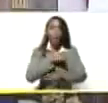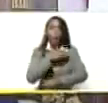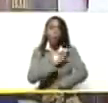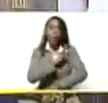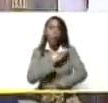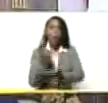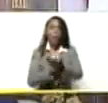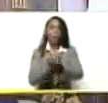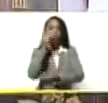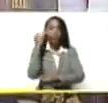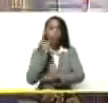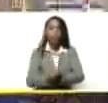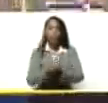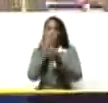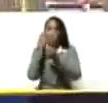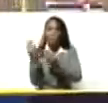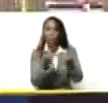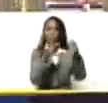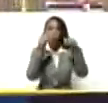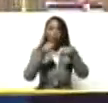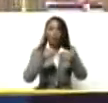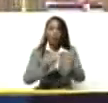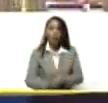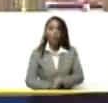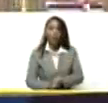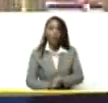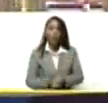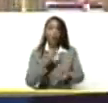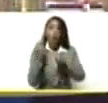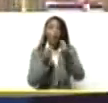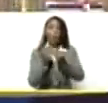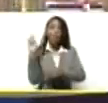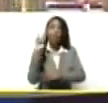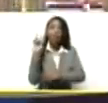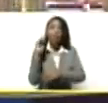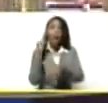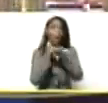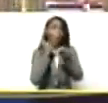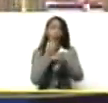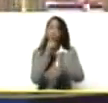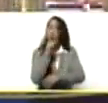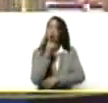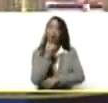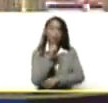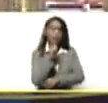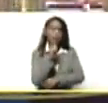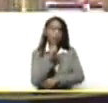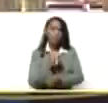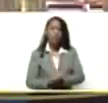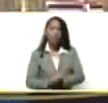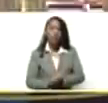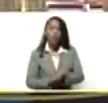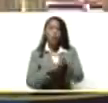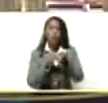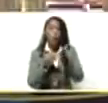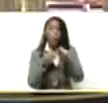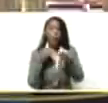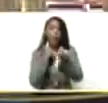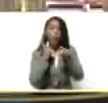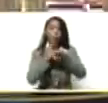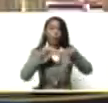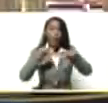hermanas bienvenidos a que como venezuela no hay no hay como esta tierra